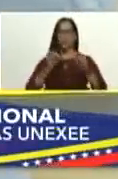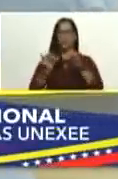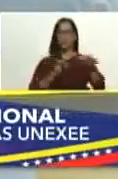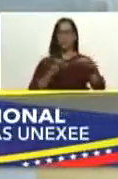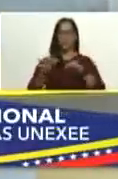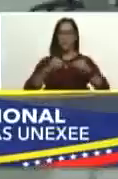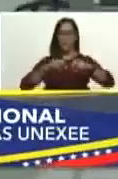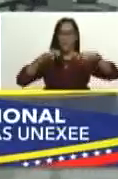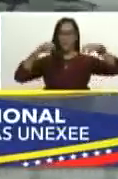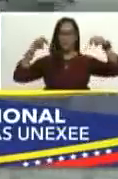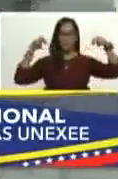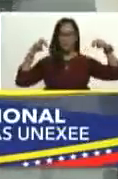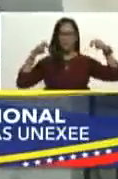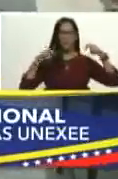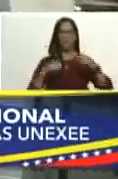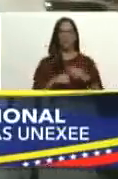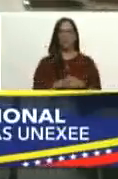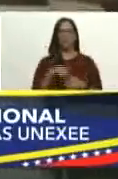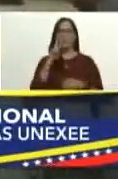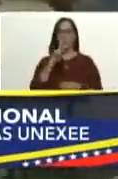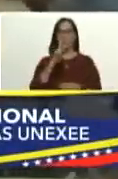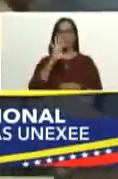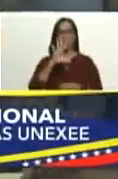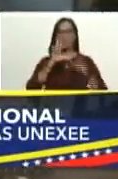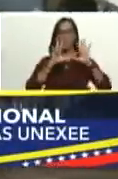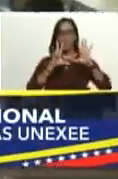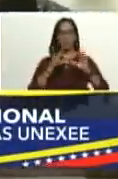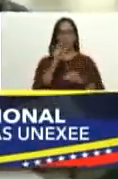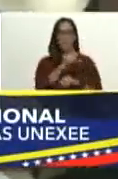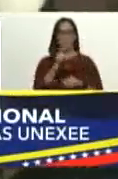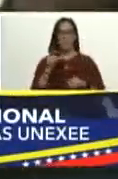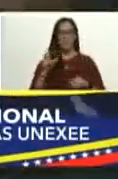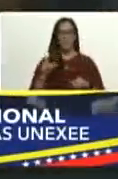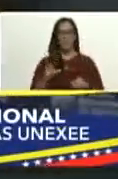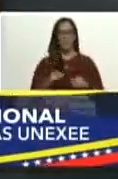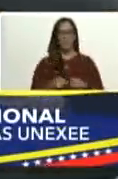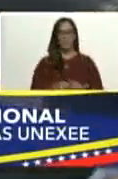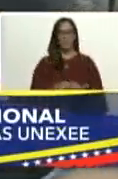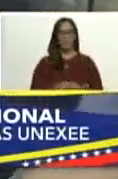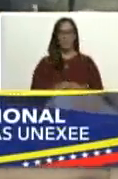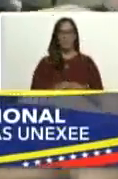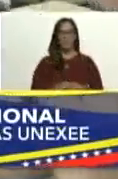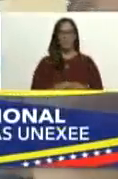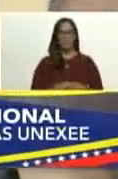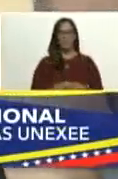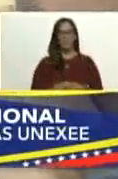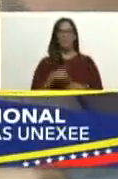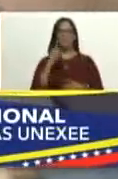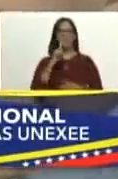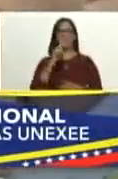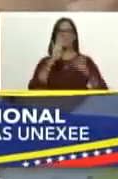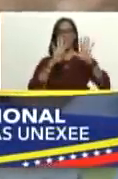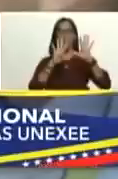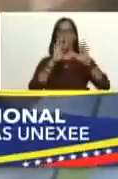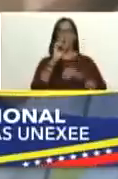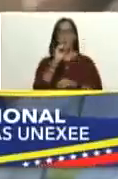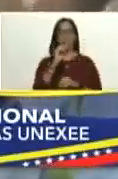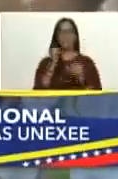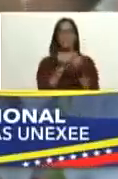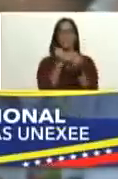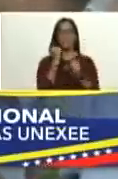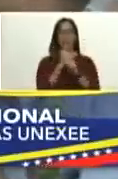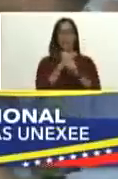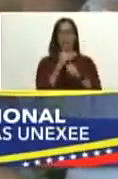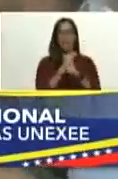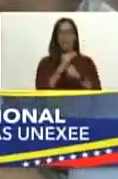para 258 personas, oficinas administrativas, tiene 140 trabajadores entre docentes,